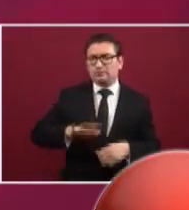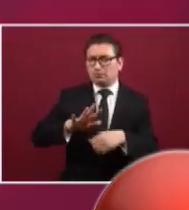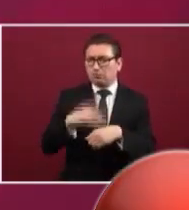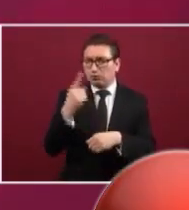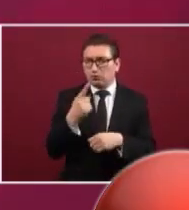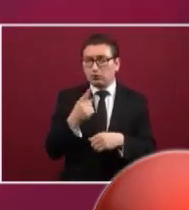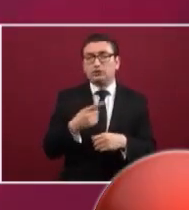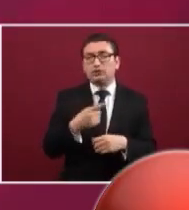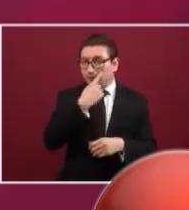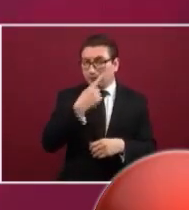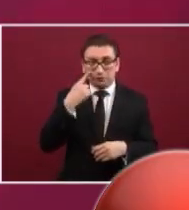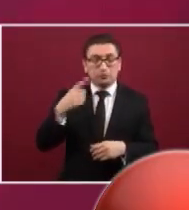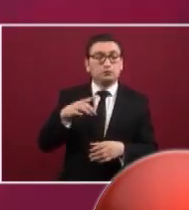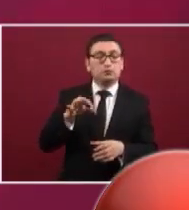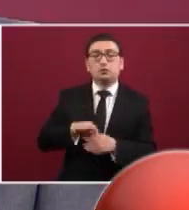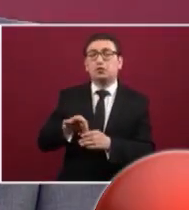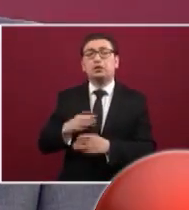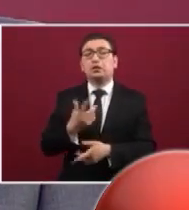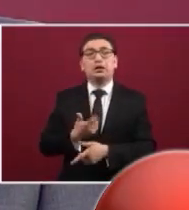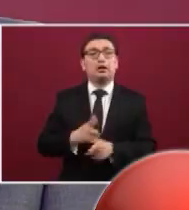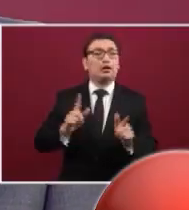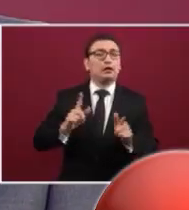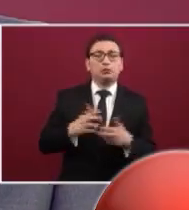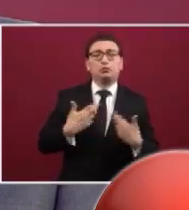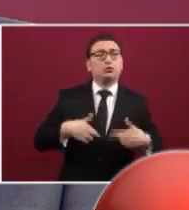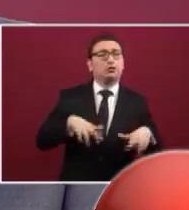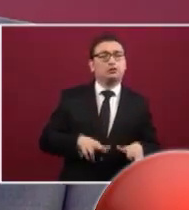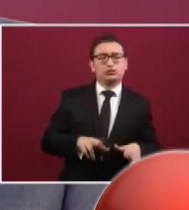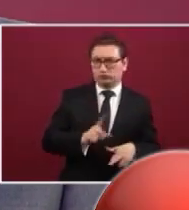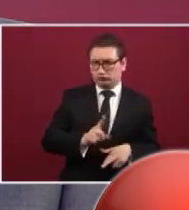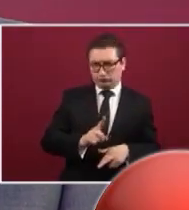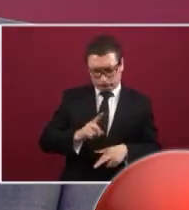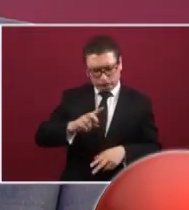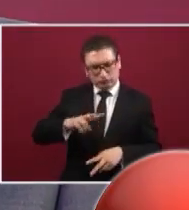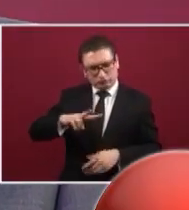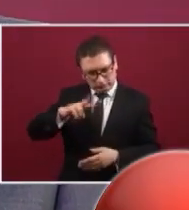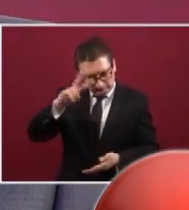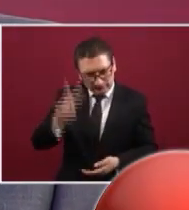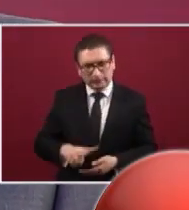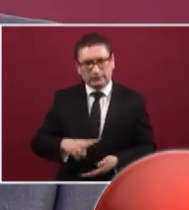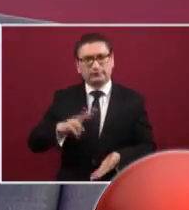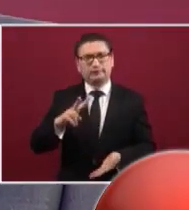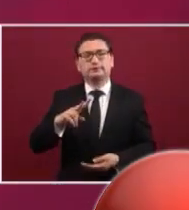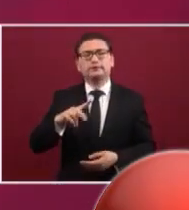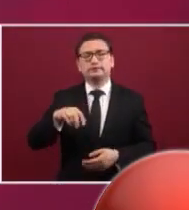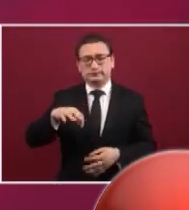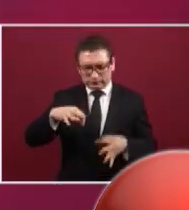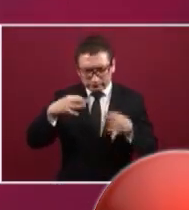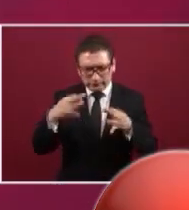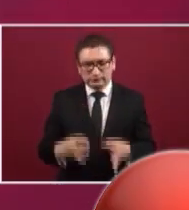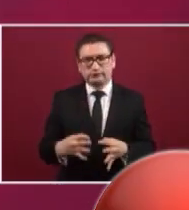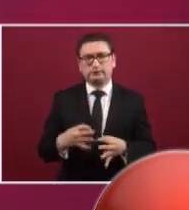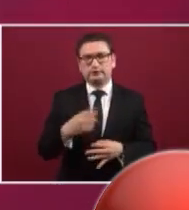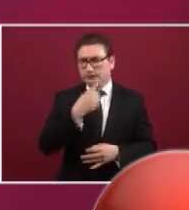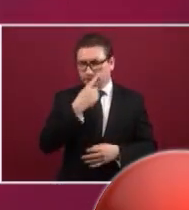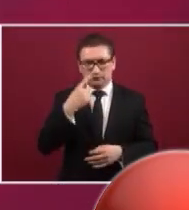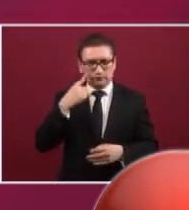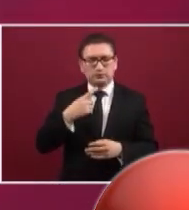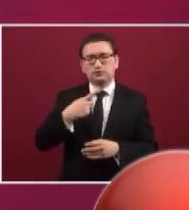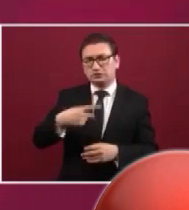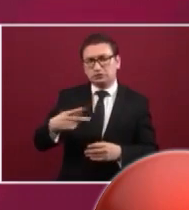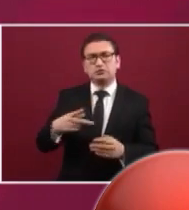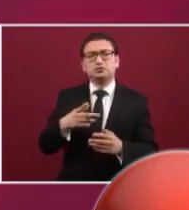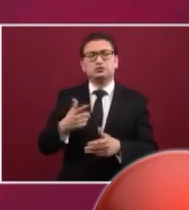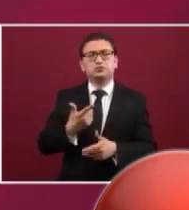representativa, es darle su lugar a la democracia